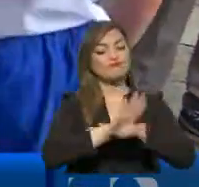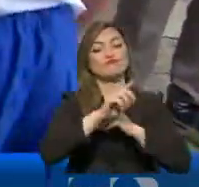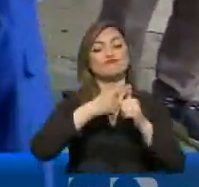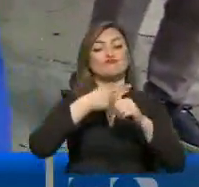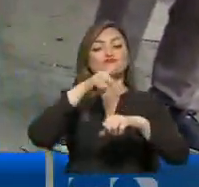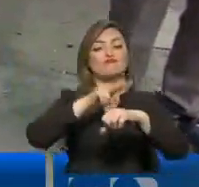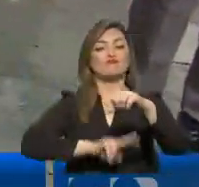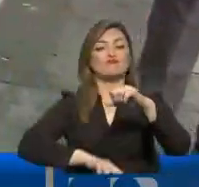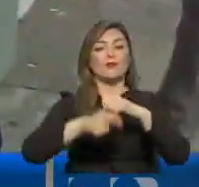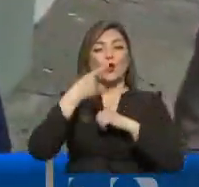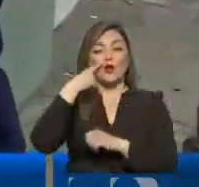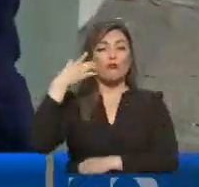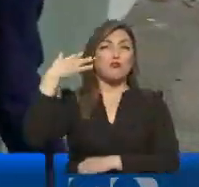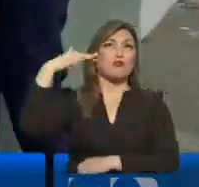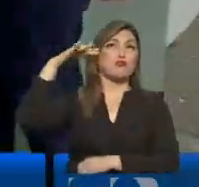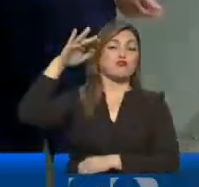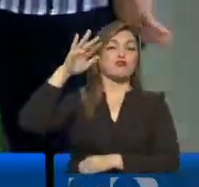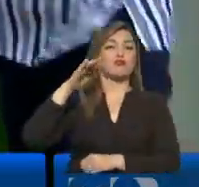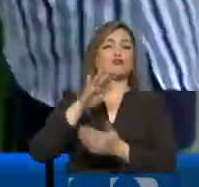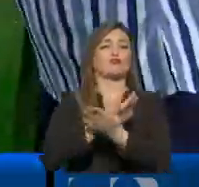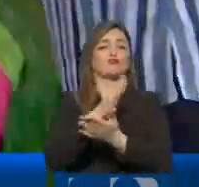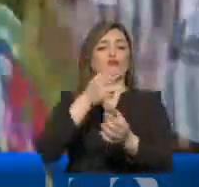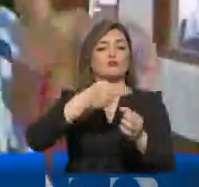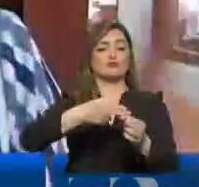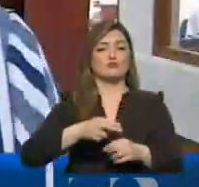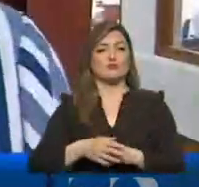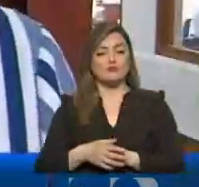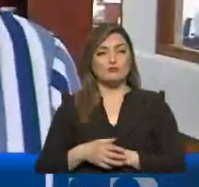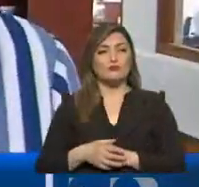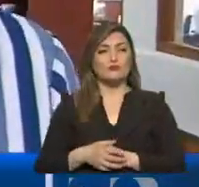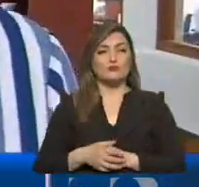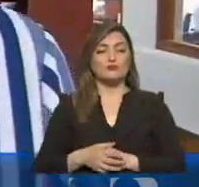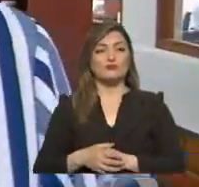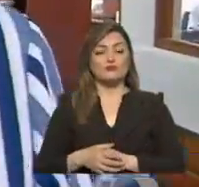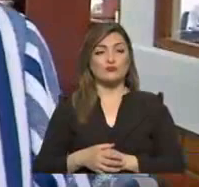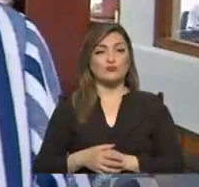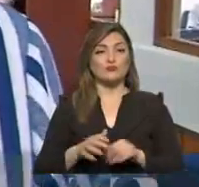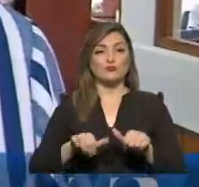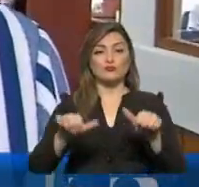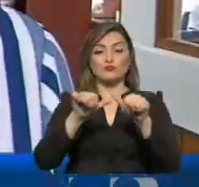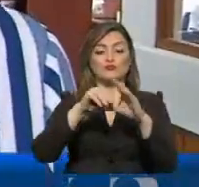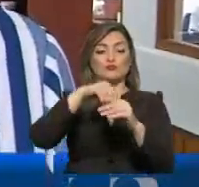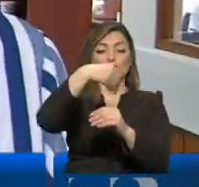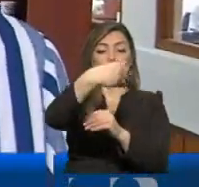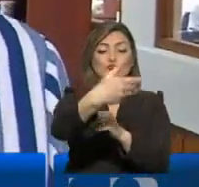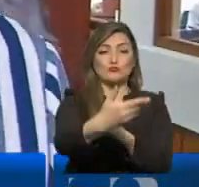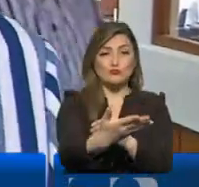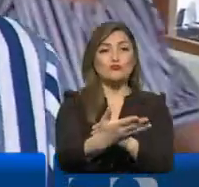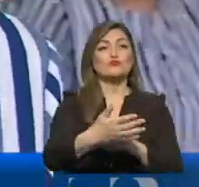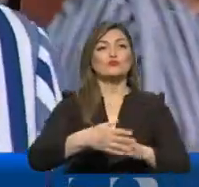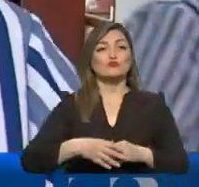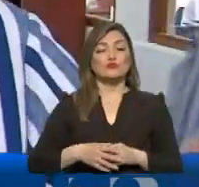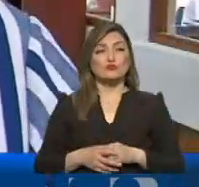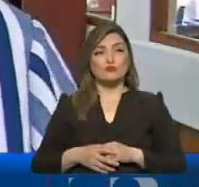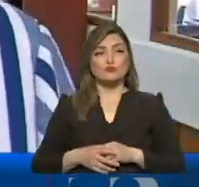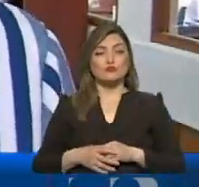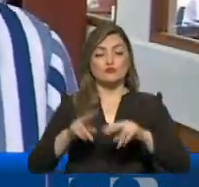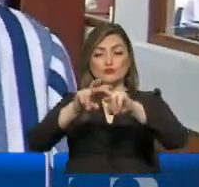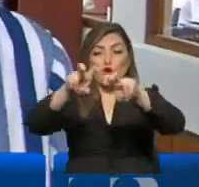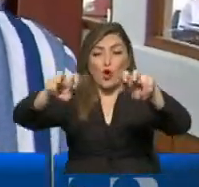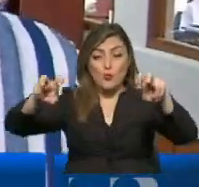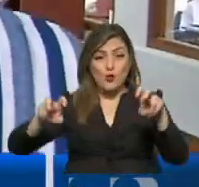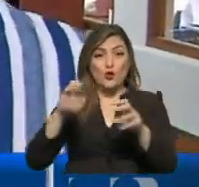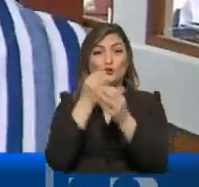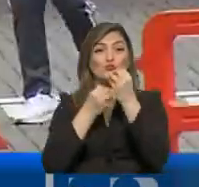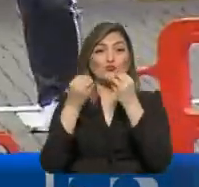primera vez en mucho tiempo a sus escuelas. Hemos puesto aulas al aire libre, hemos implementado comedores